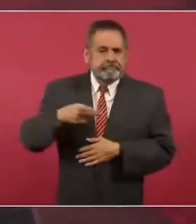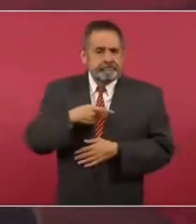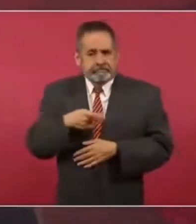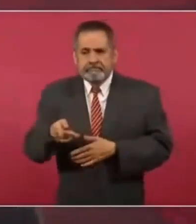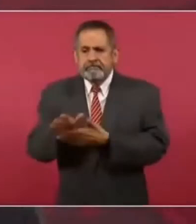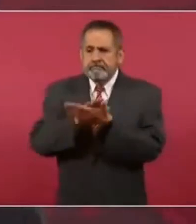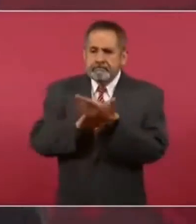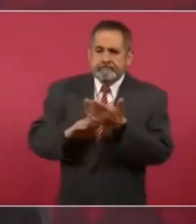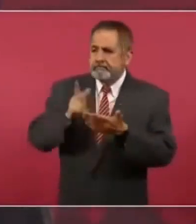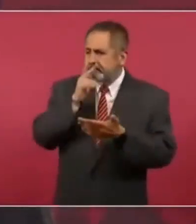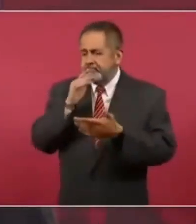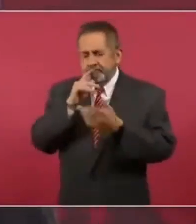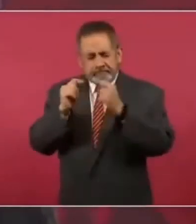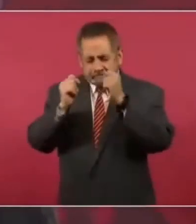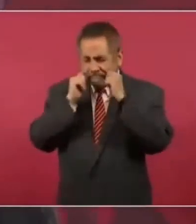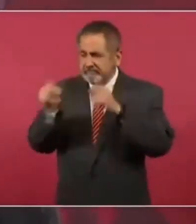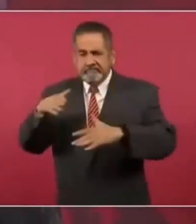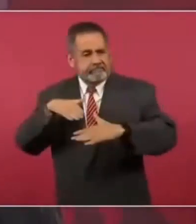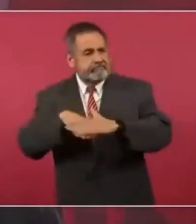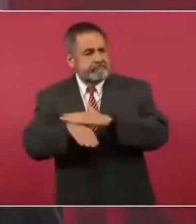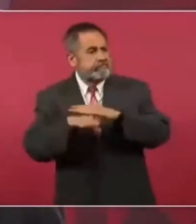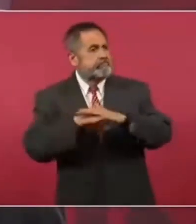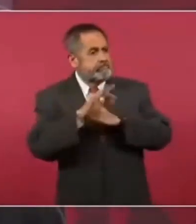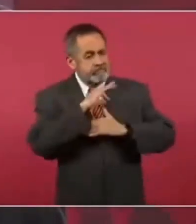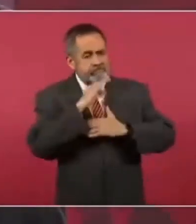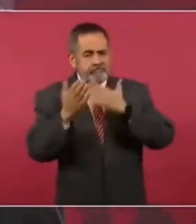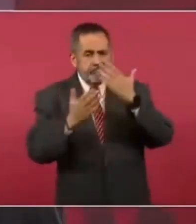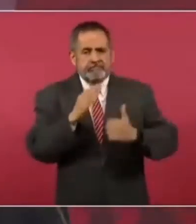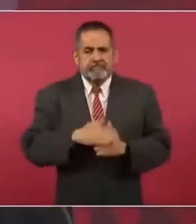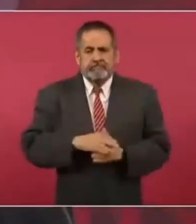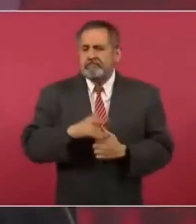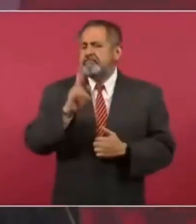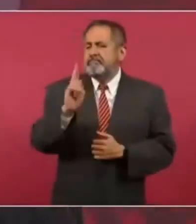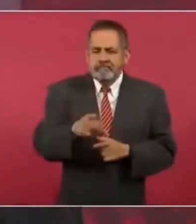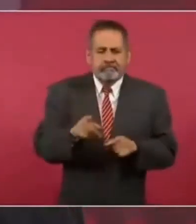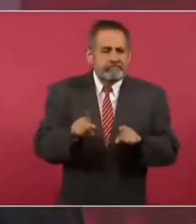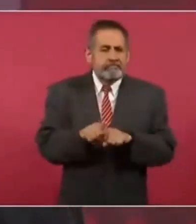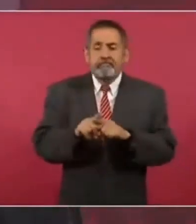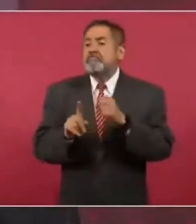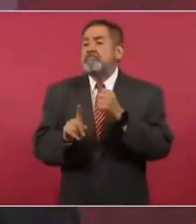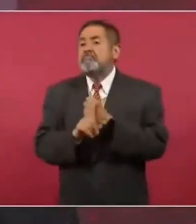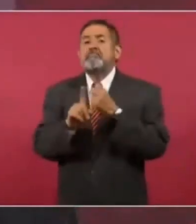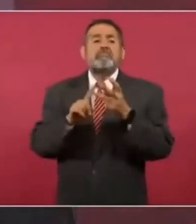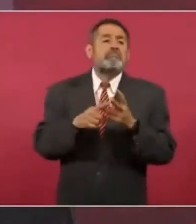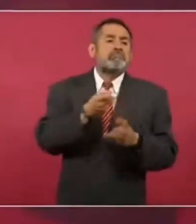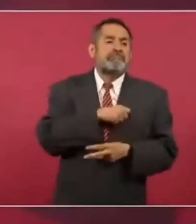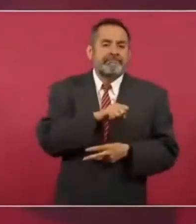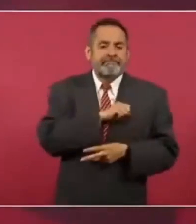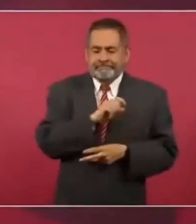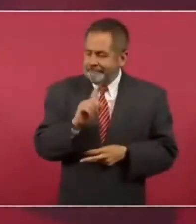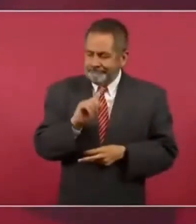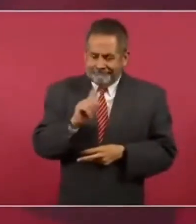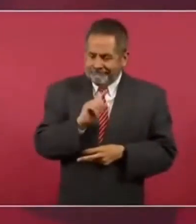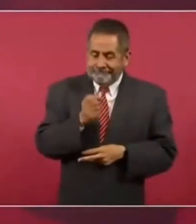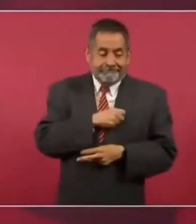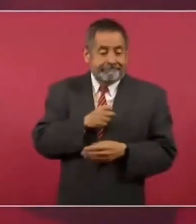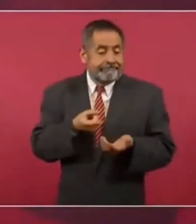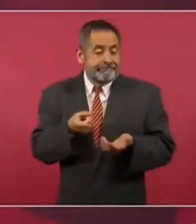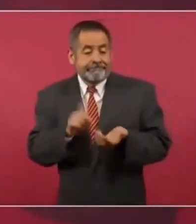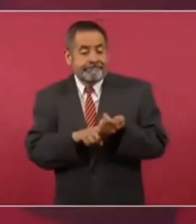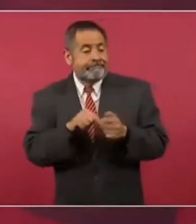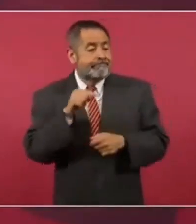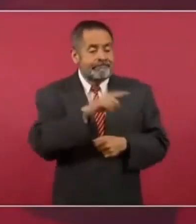los padres. Lo mismo, el problema es la salud. No, el problema es